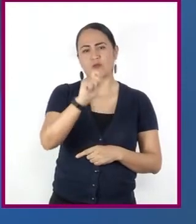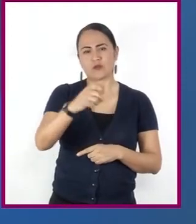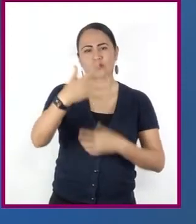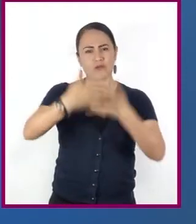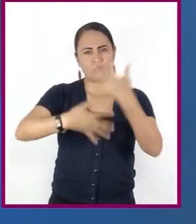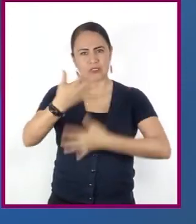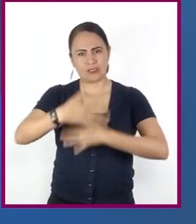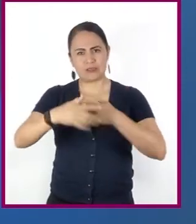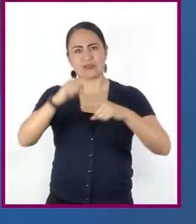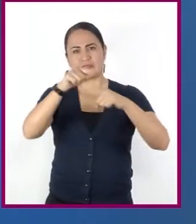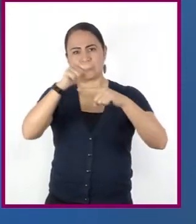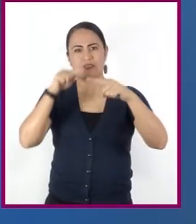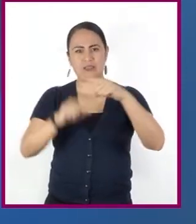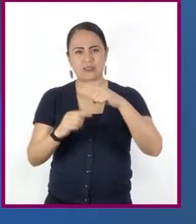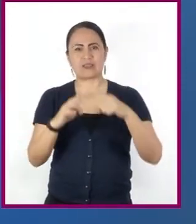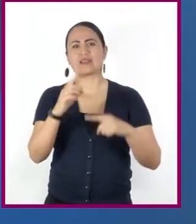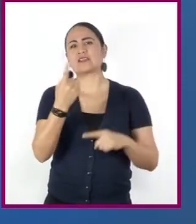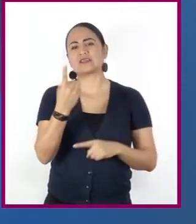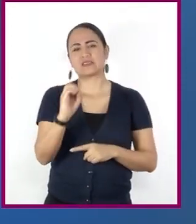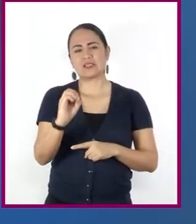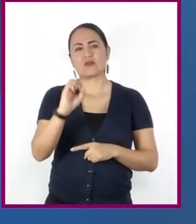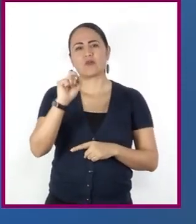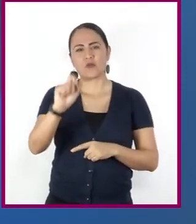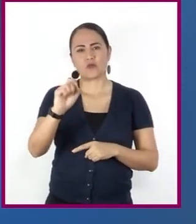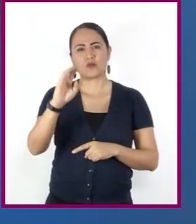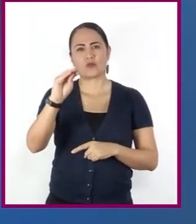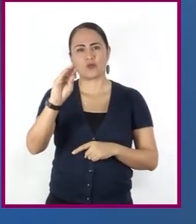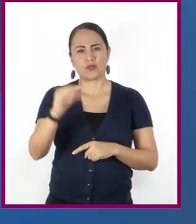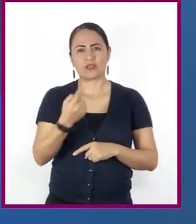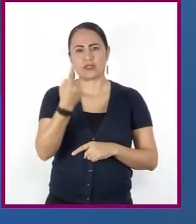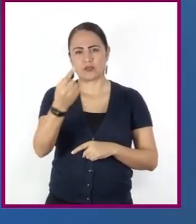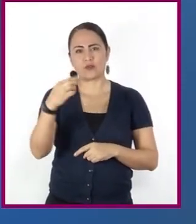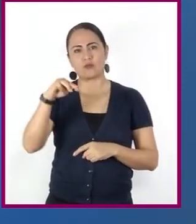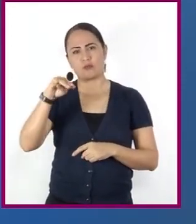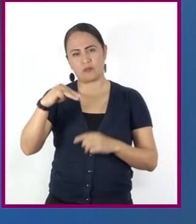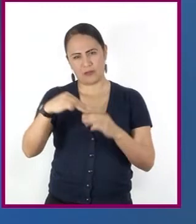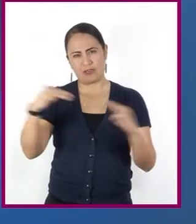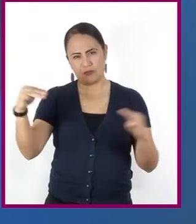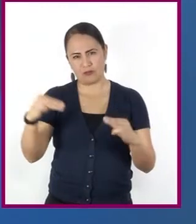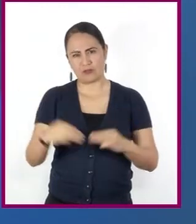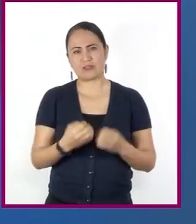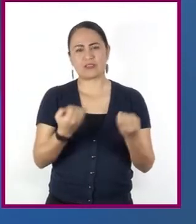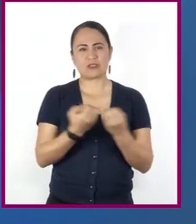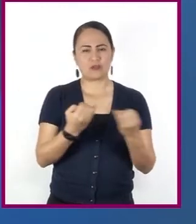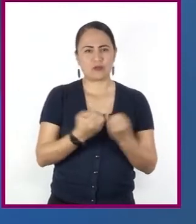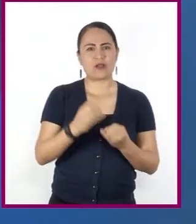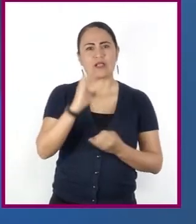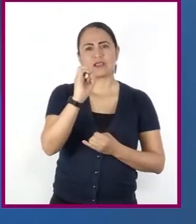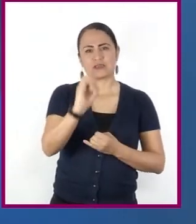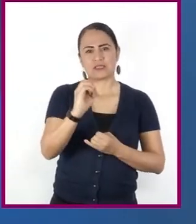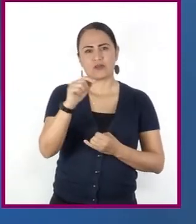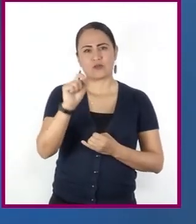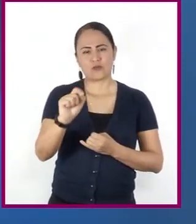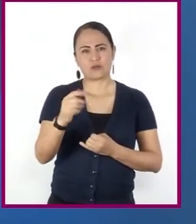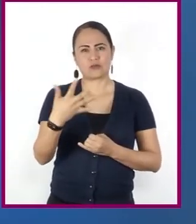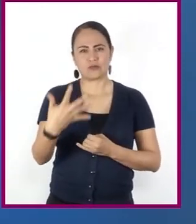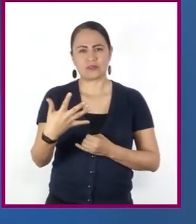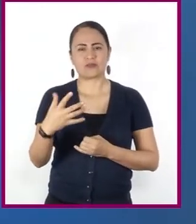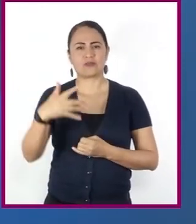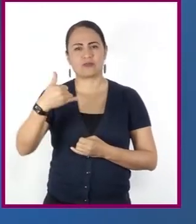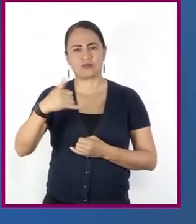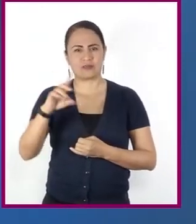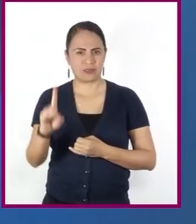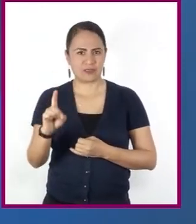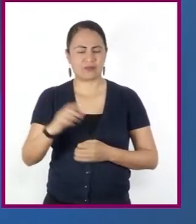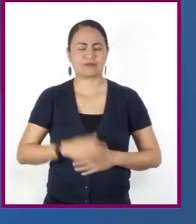yarda entre 0.91 metros, lo que es igual a 10.05 yardas. ¡Excelente!